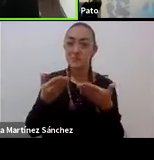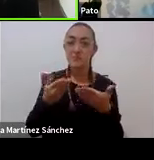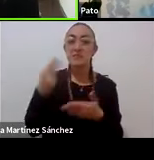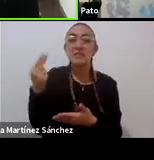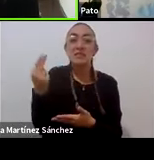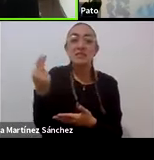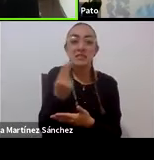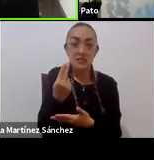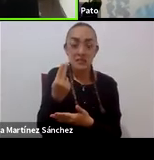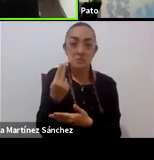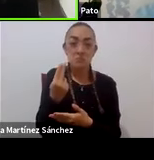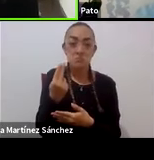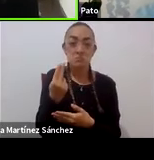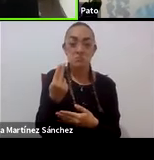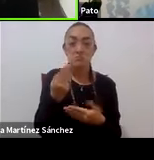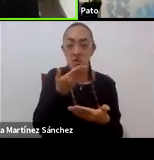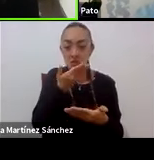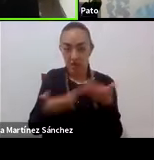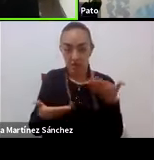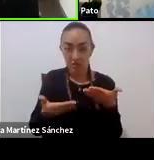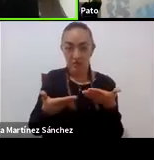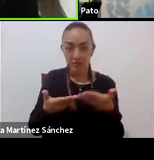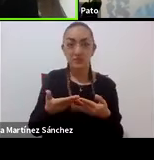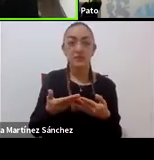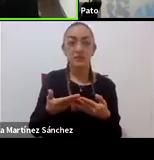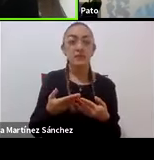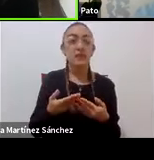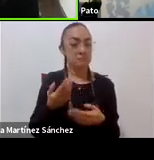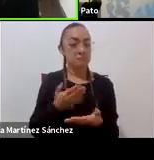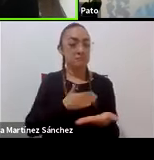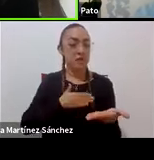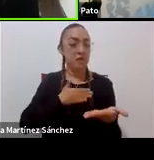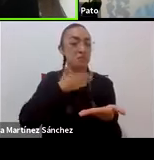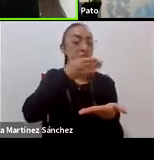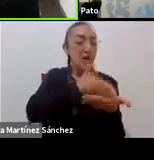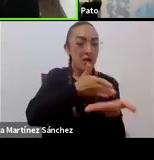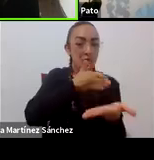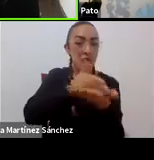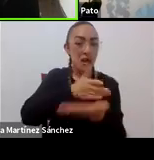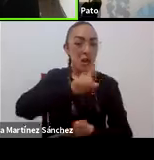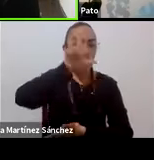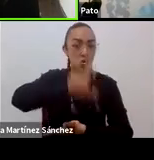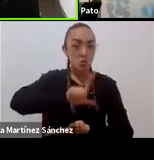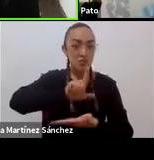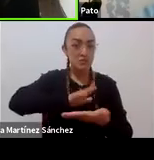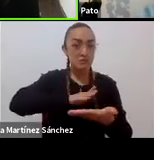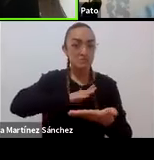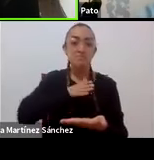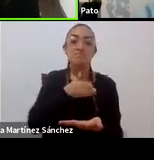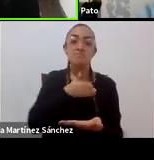que buscamos ir a las escuelas todos los lunes, titulares de la Ciudad de México, liderados